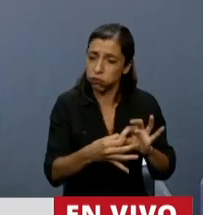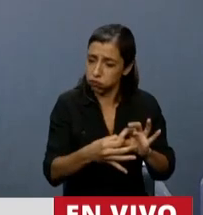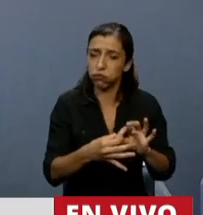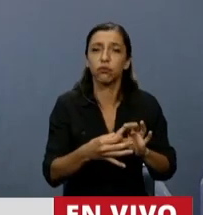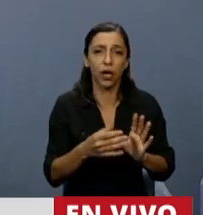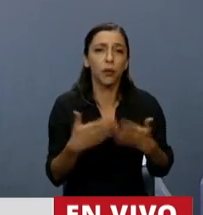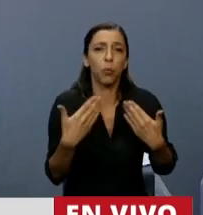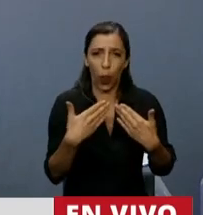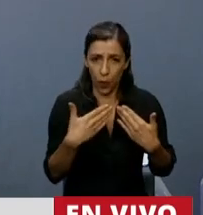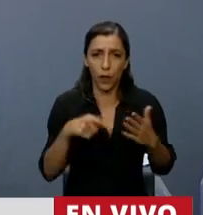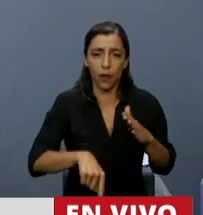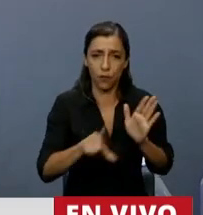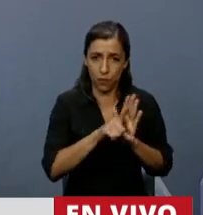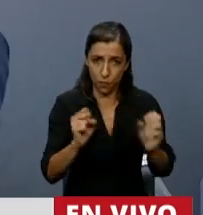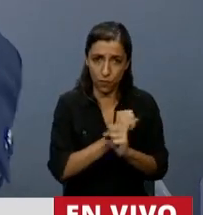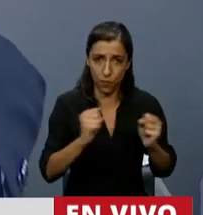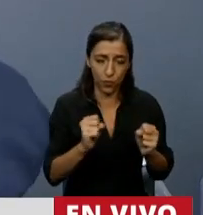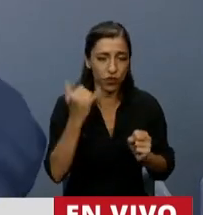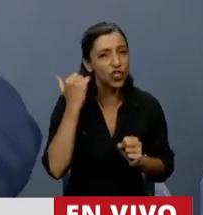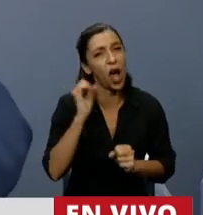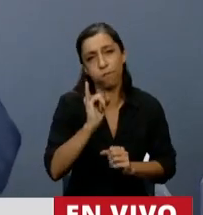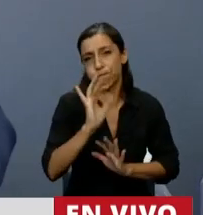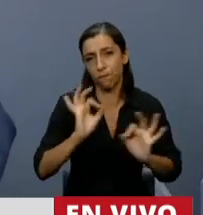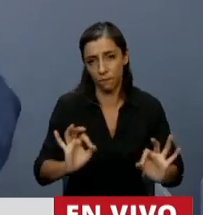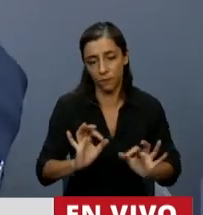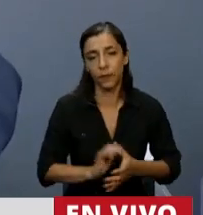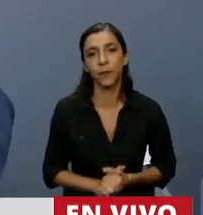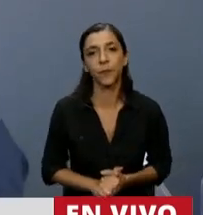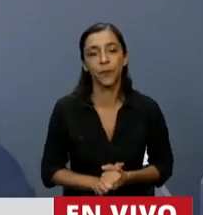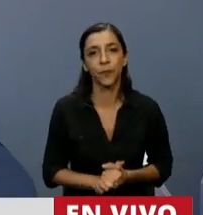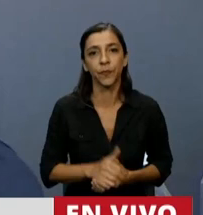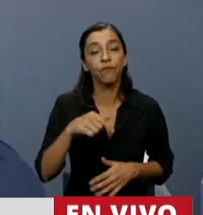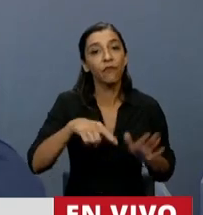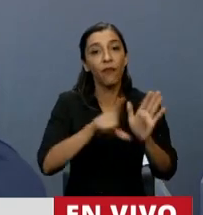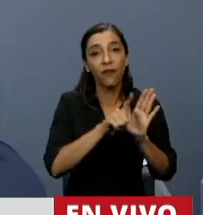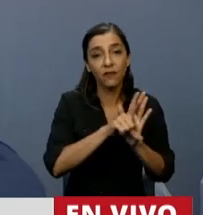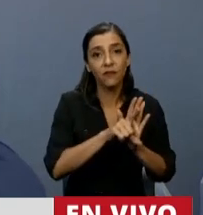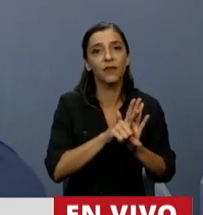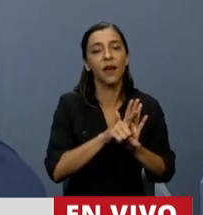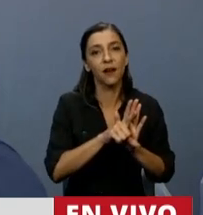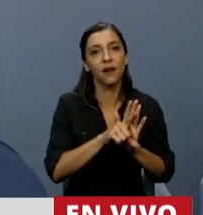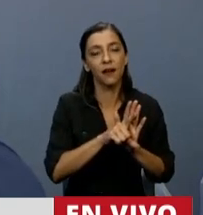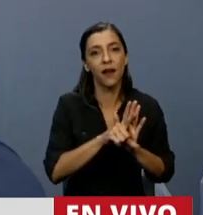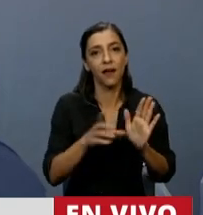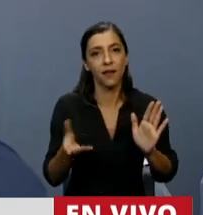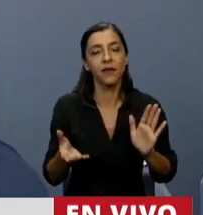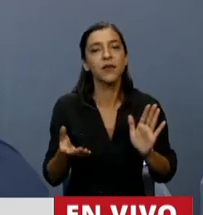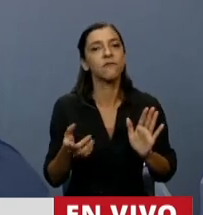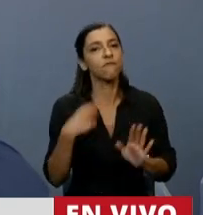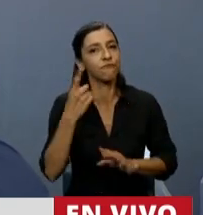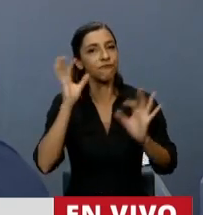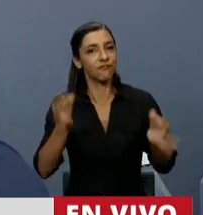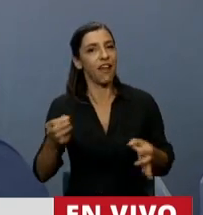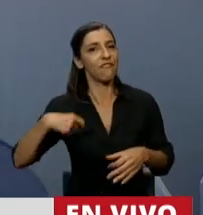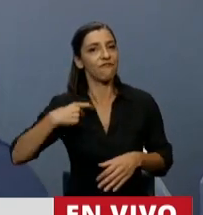permite avanzar sobre la misma. Esta es una ley, señor presidente, en la que desde lo